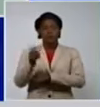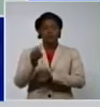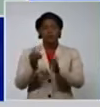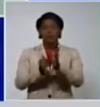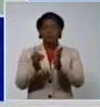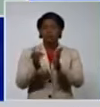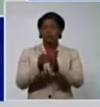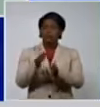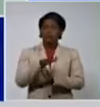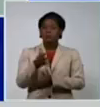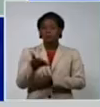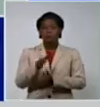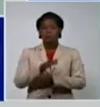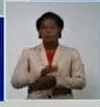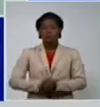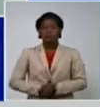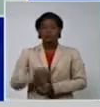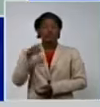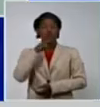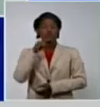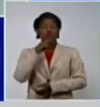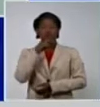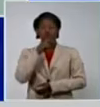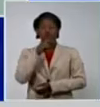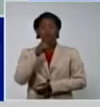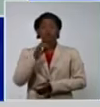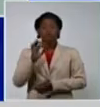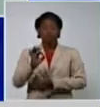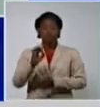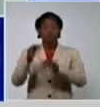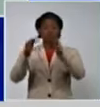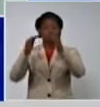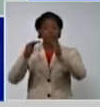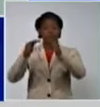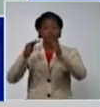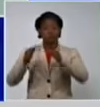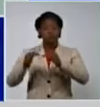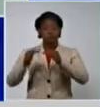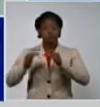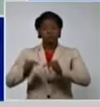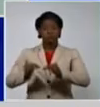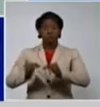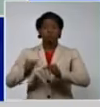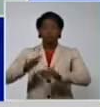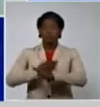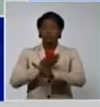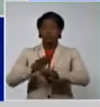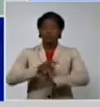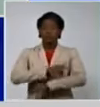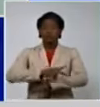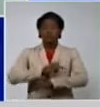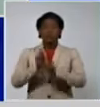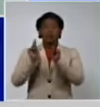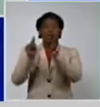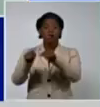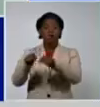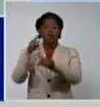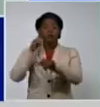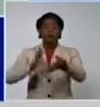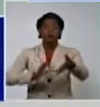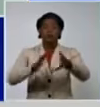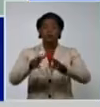medio, Rusia con más de 4 millones, al igual que el Reino Unido. Sin embargo, como siempre digo en